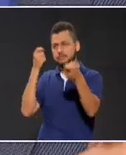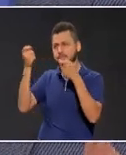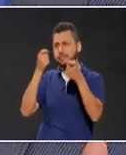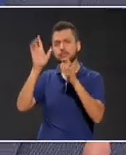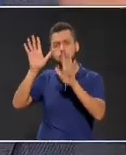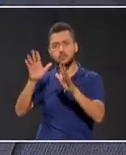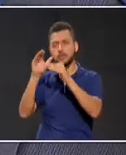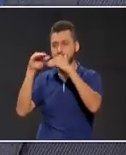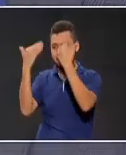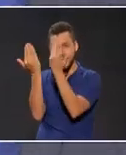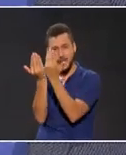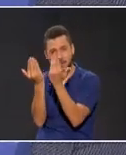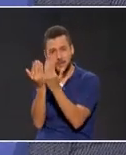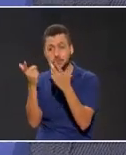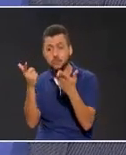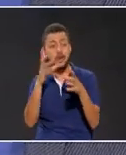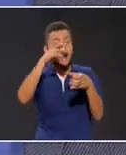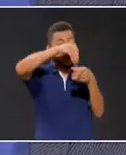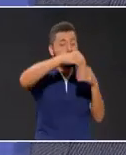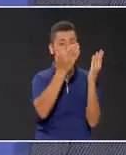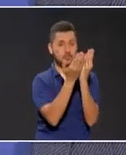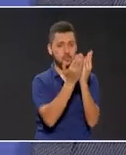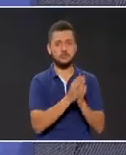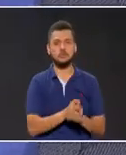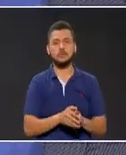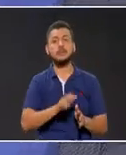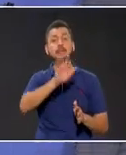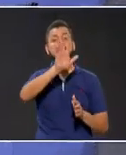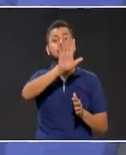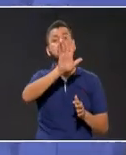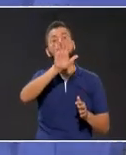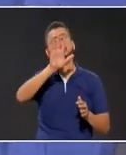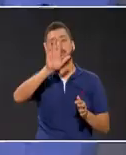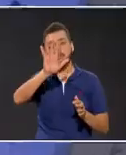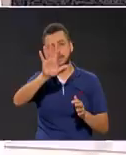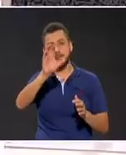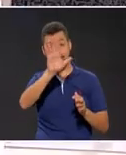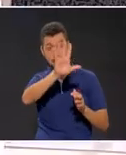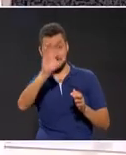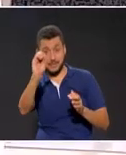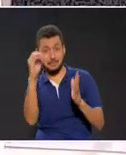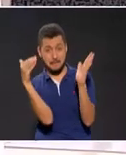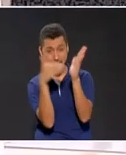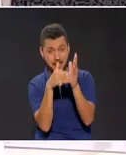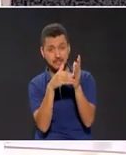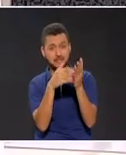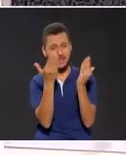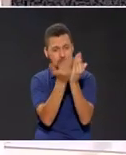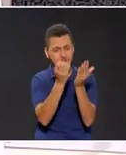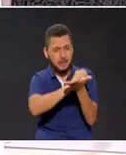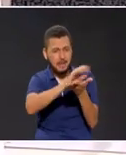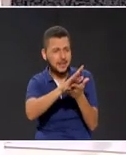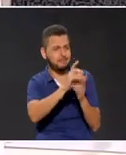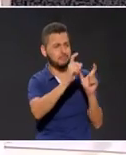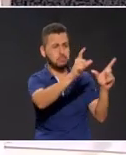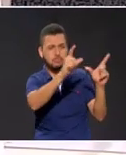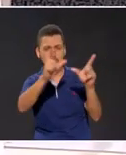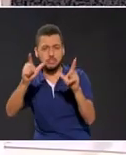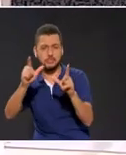única escolar y en las 50.000 becas para la educación virtual de Medellín. Muy bien, ahora el turno es para Santiago